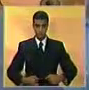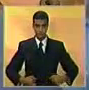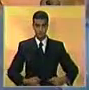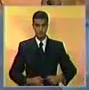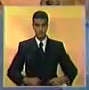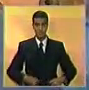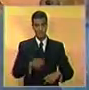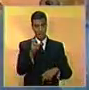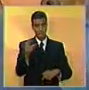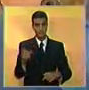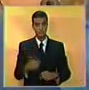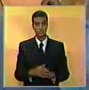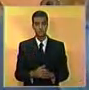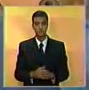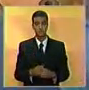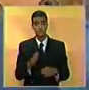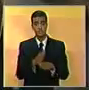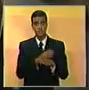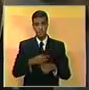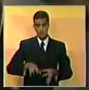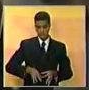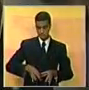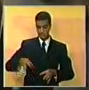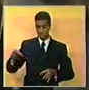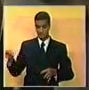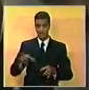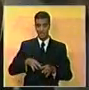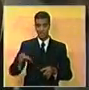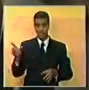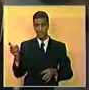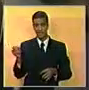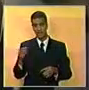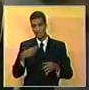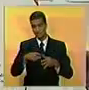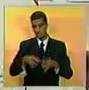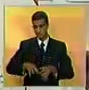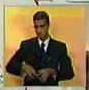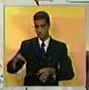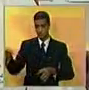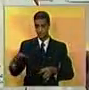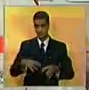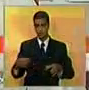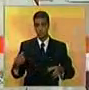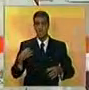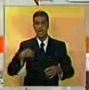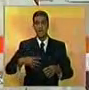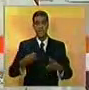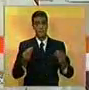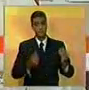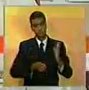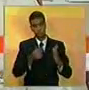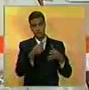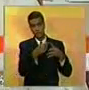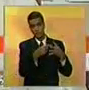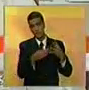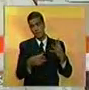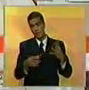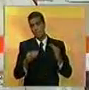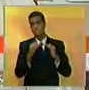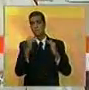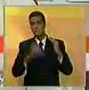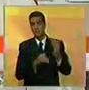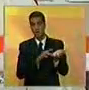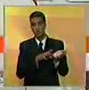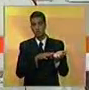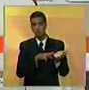paciente. Luego la grasa es removida suavemente sin afectar otros tejidos. Eso tiene como grandes ventajas: menor sangramiento de la